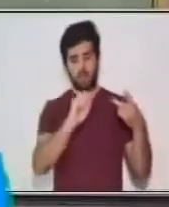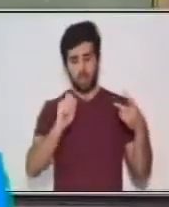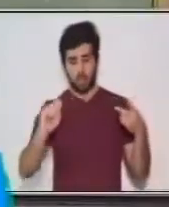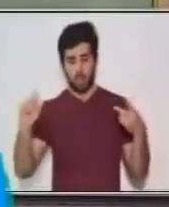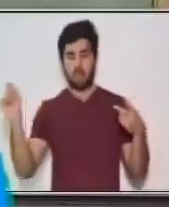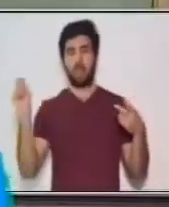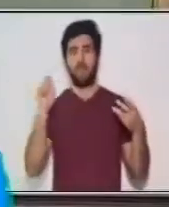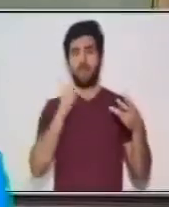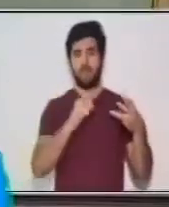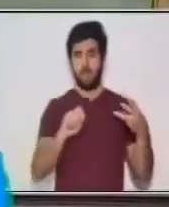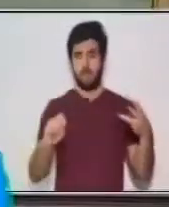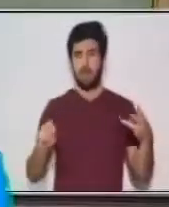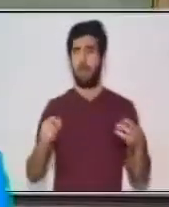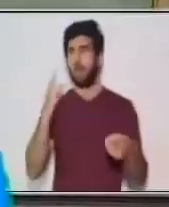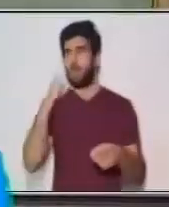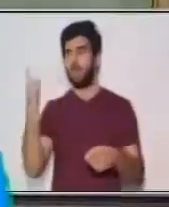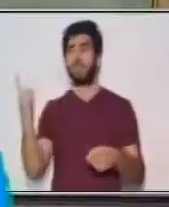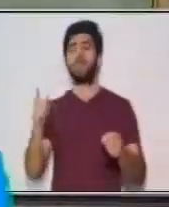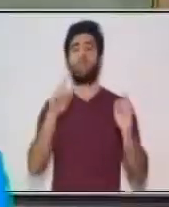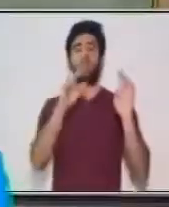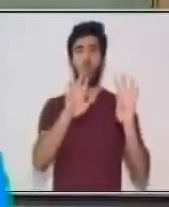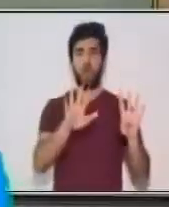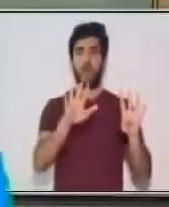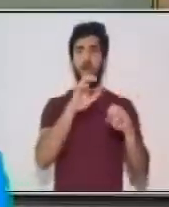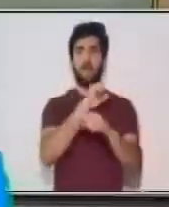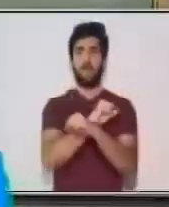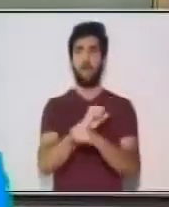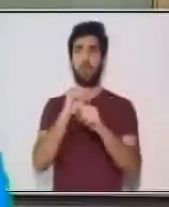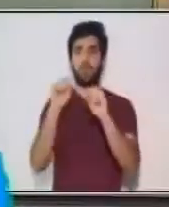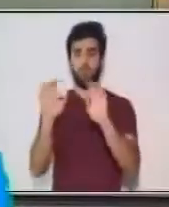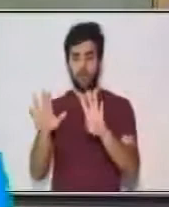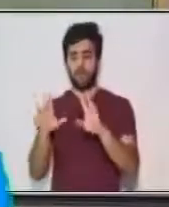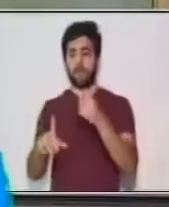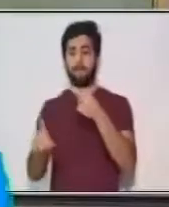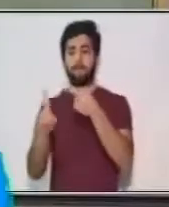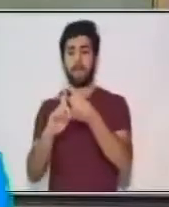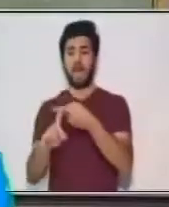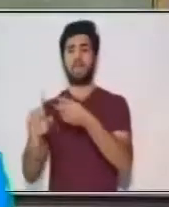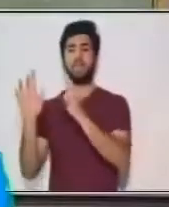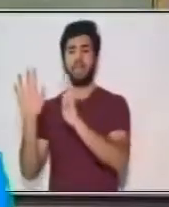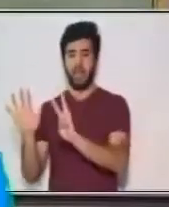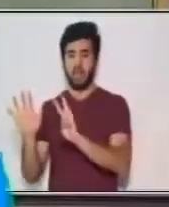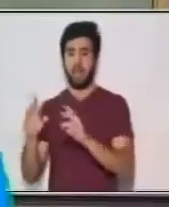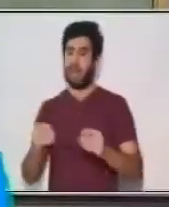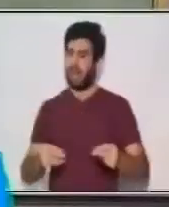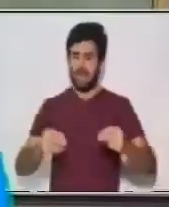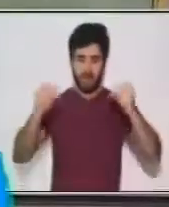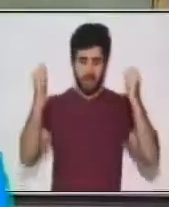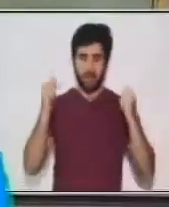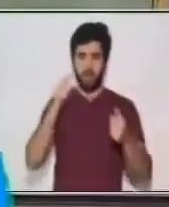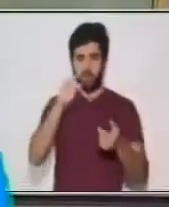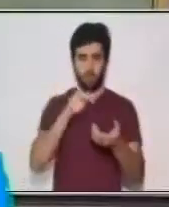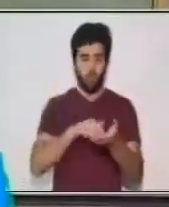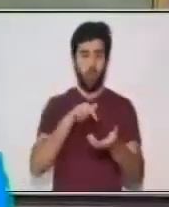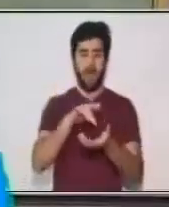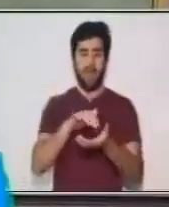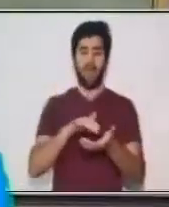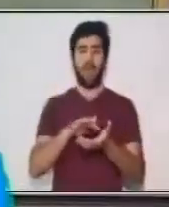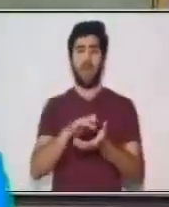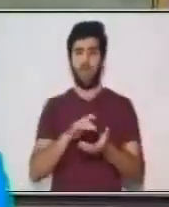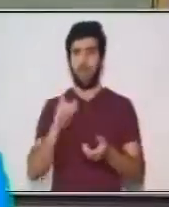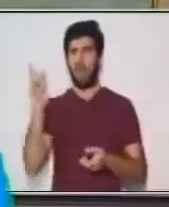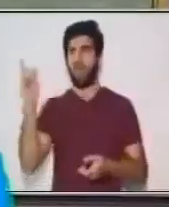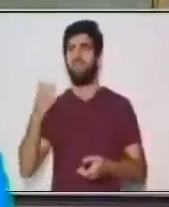Entonces, 9 por 9 más 7. Esto, rápidamente, hazlo en la calculadora, lo puedes hacer mentalmente porque eso está